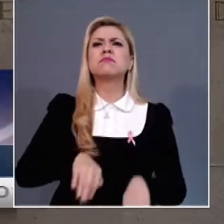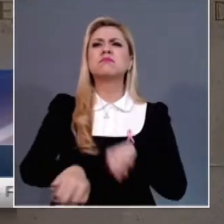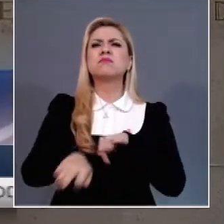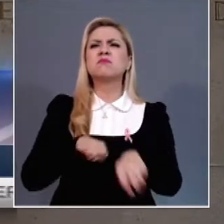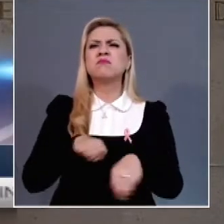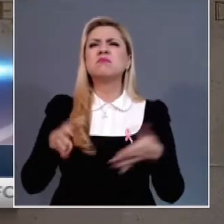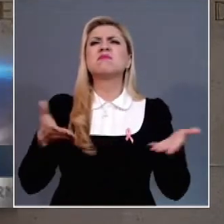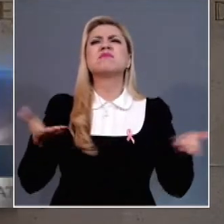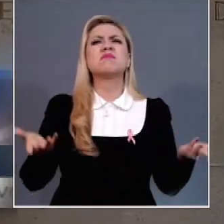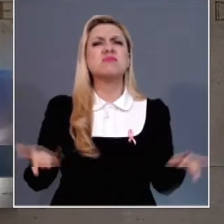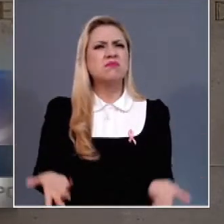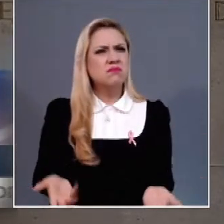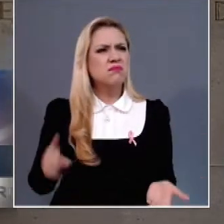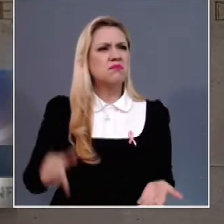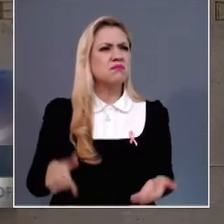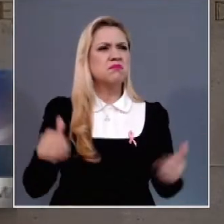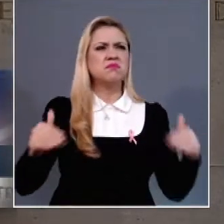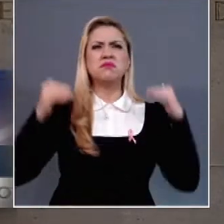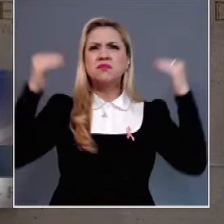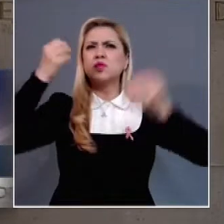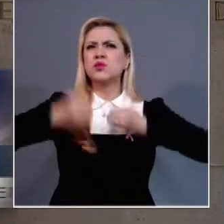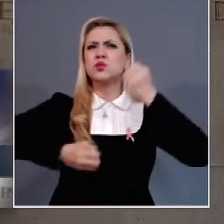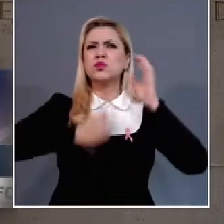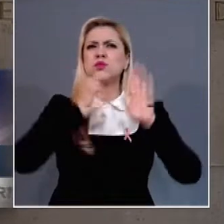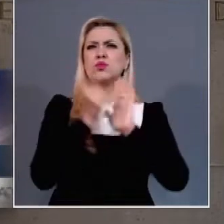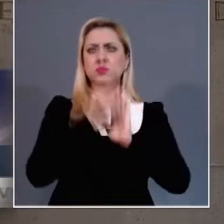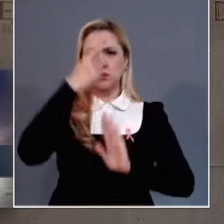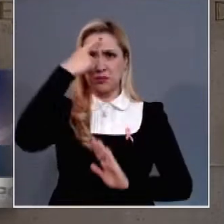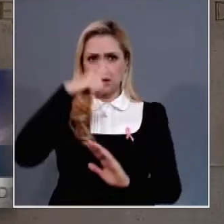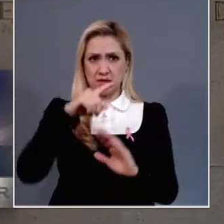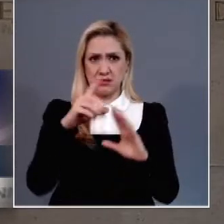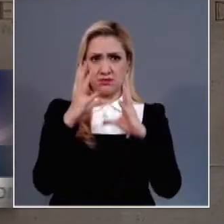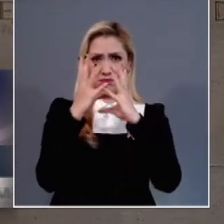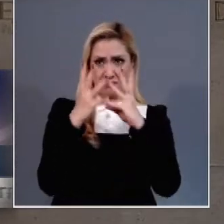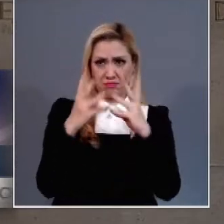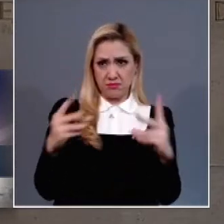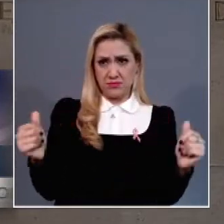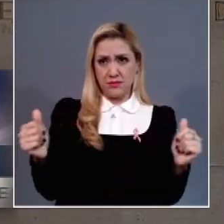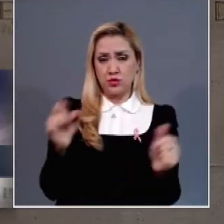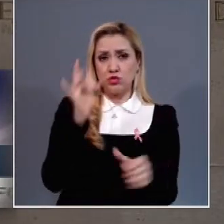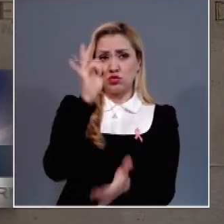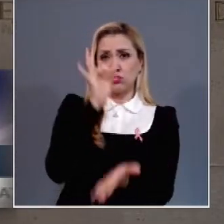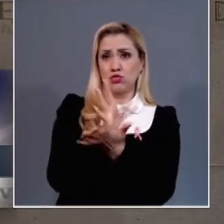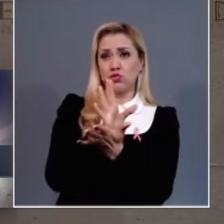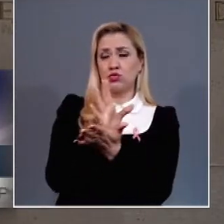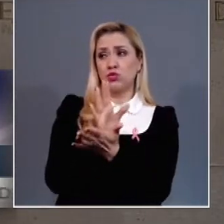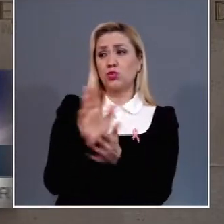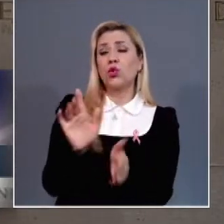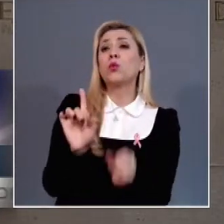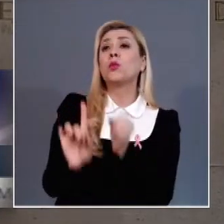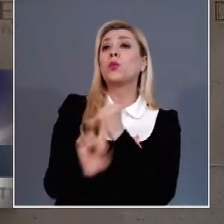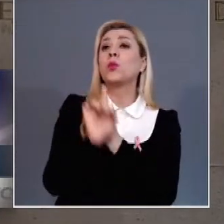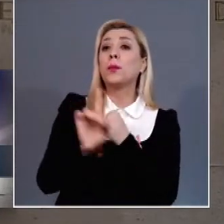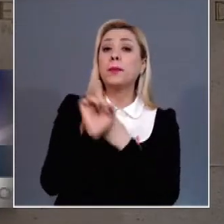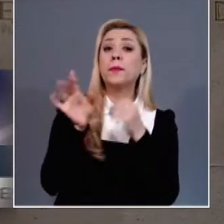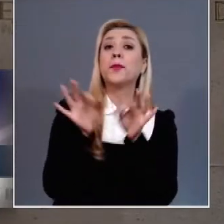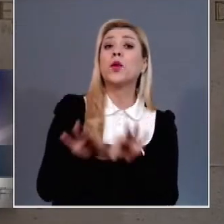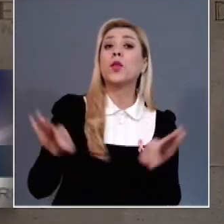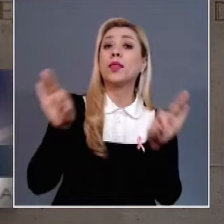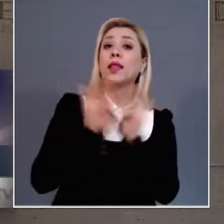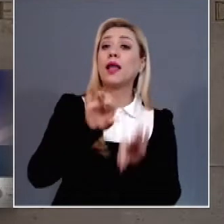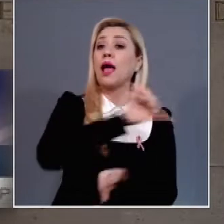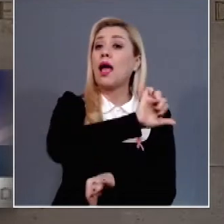es resolver solamente o de manera privilegiada los asuntos que para la élite